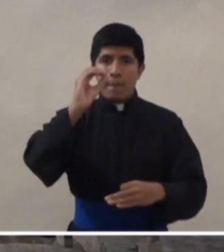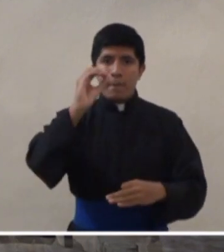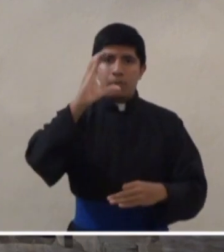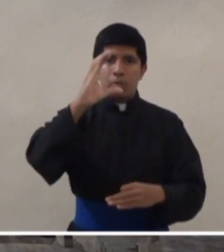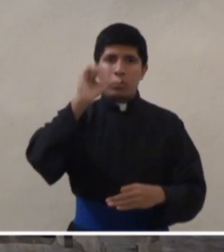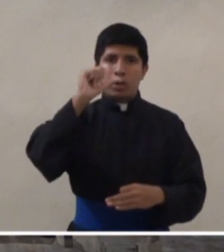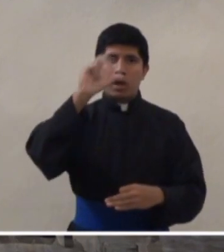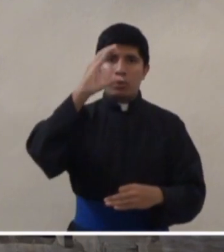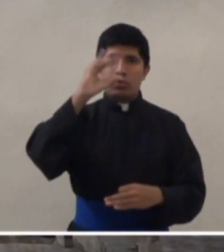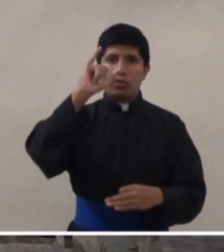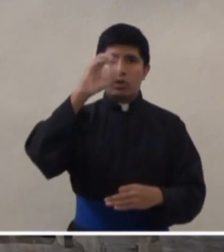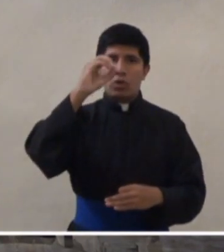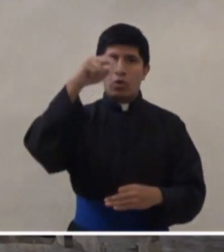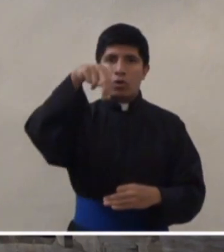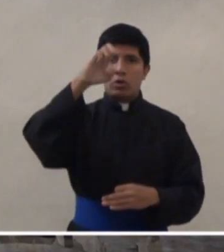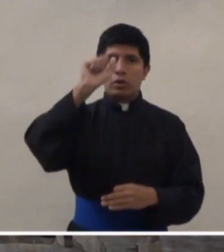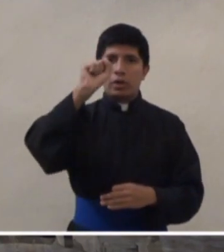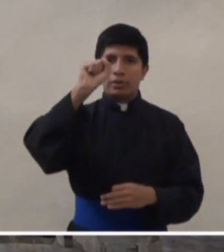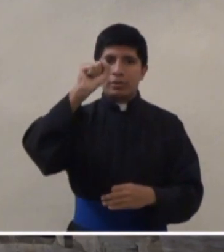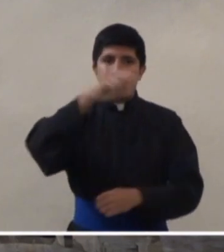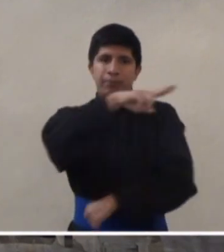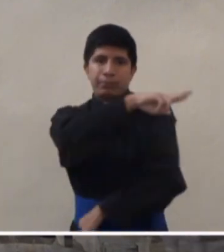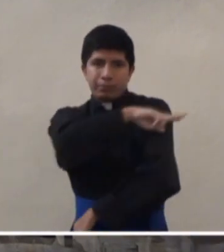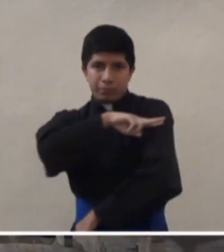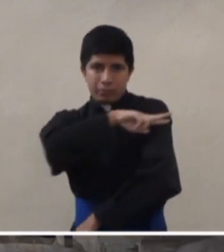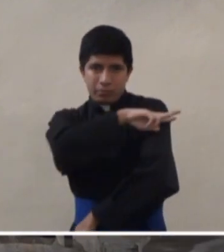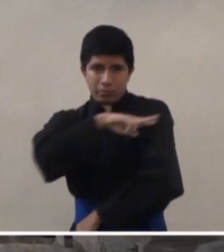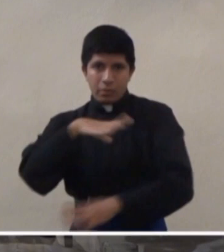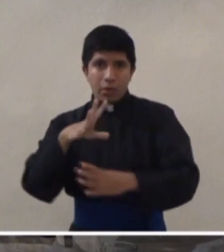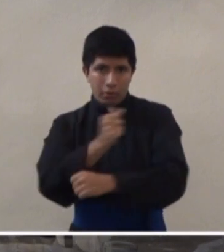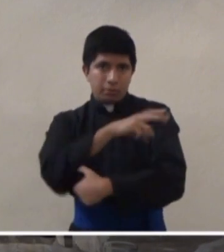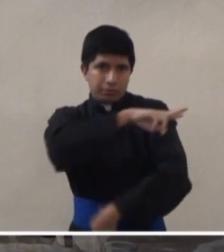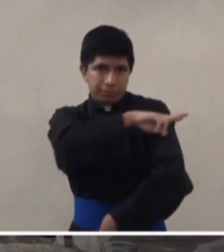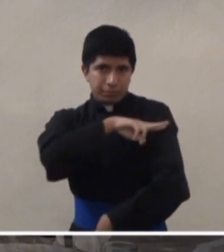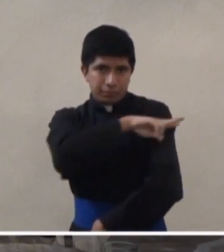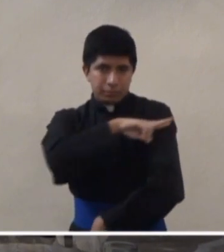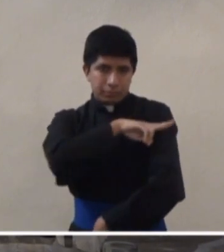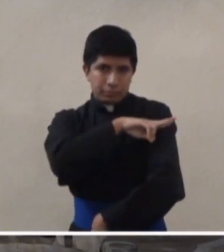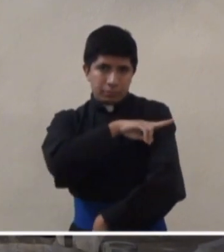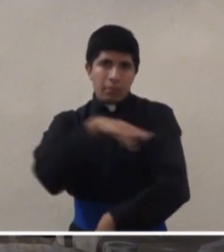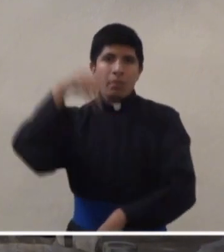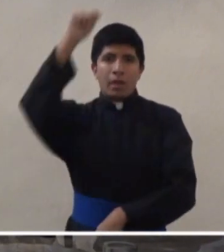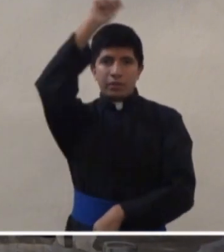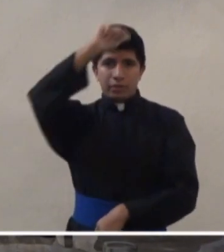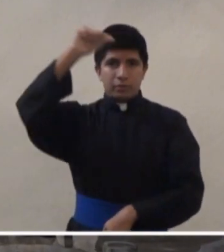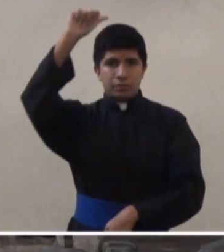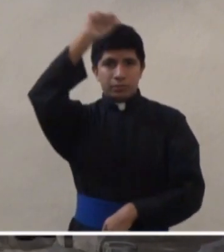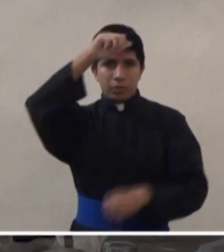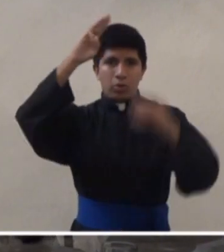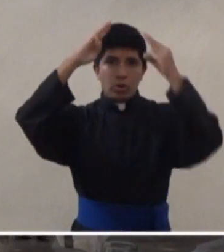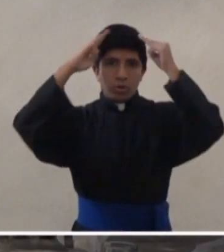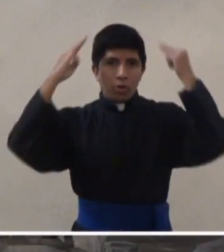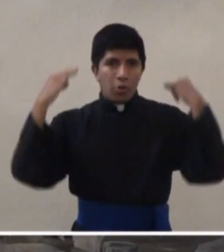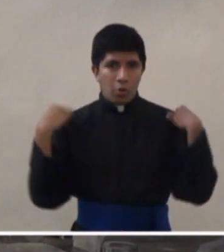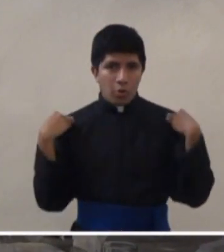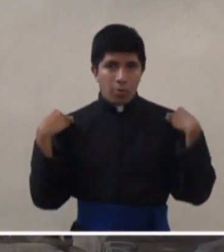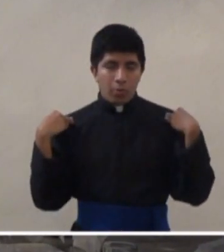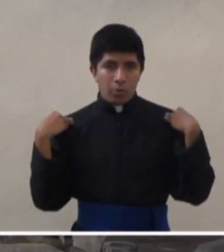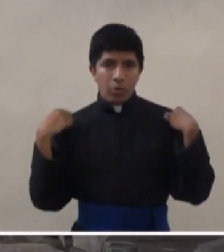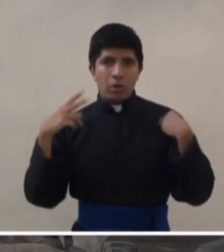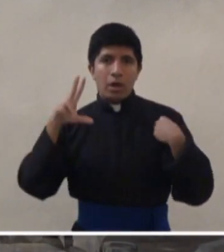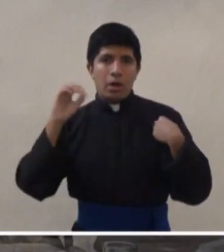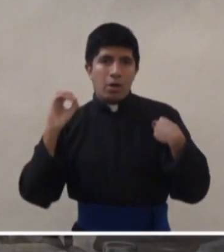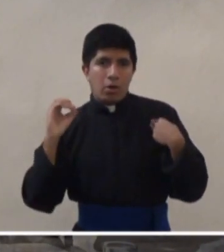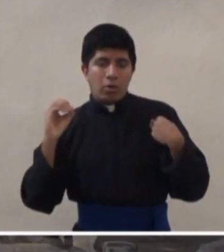Y todas las vocaciones dentro de la iglesia, el sacerdocio, la vida religiosa, la vida consagrada,